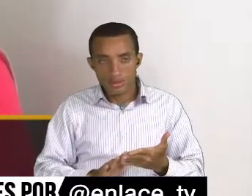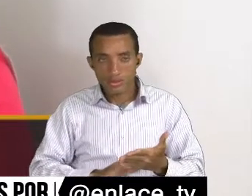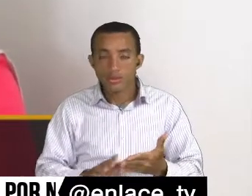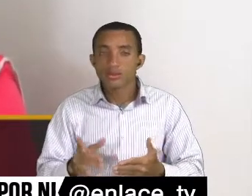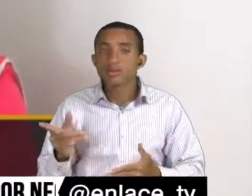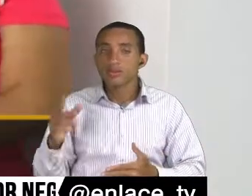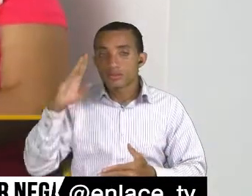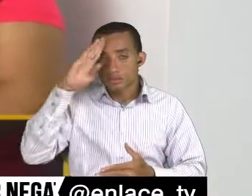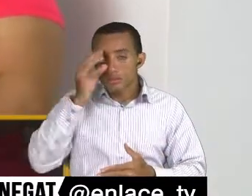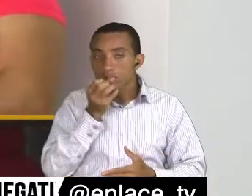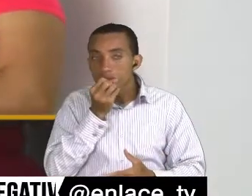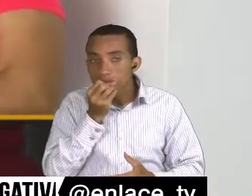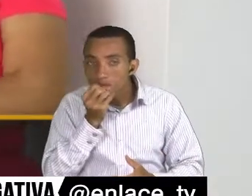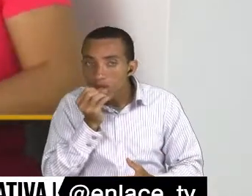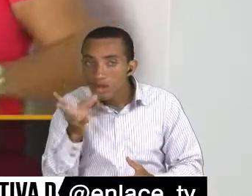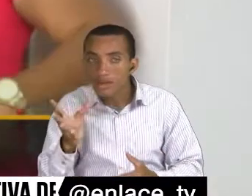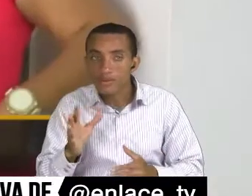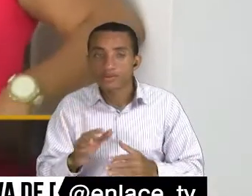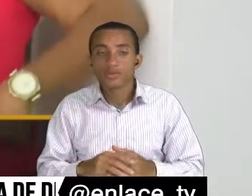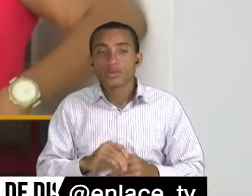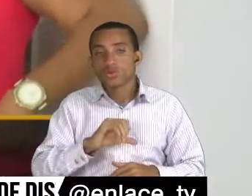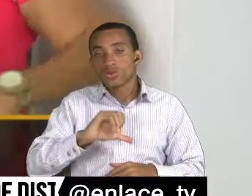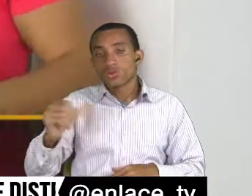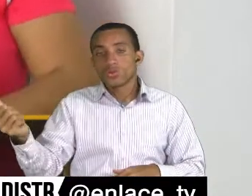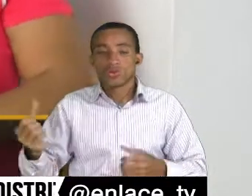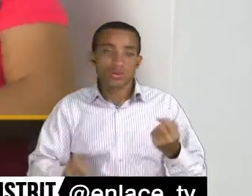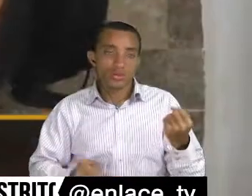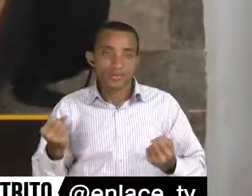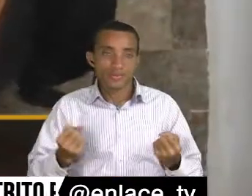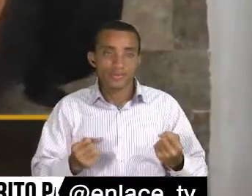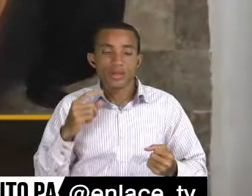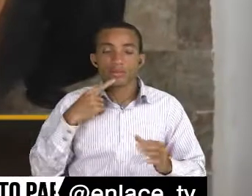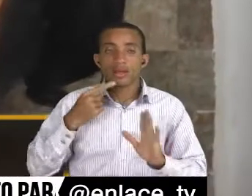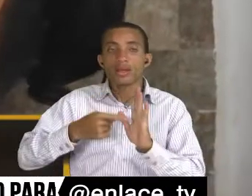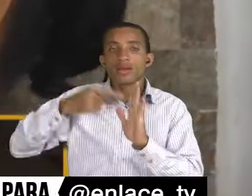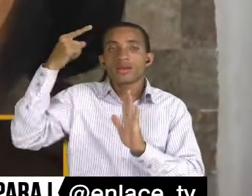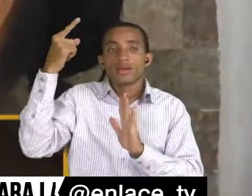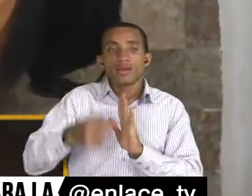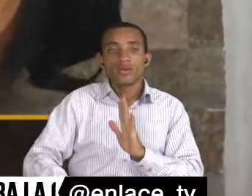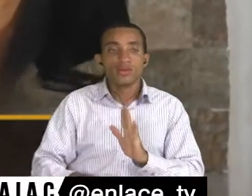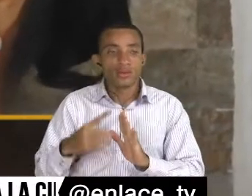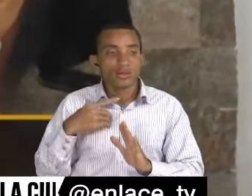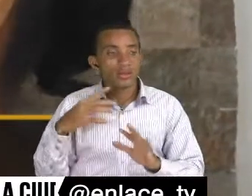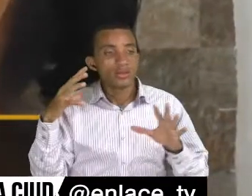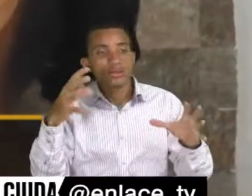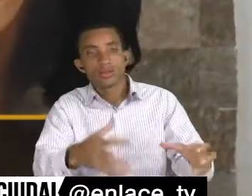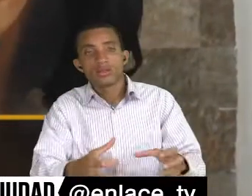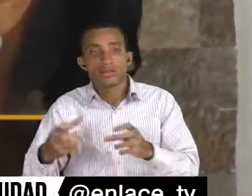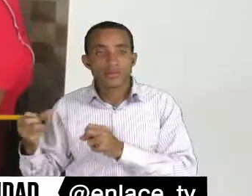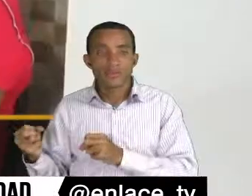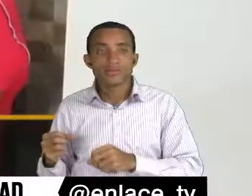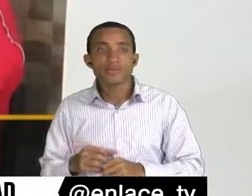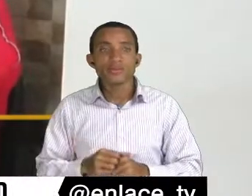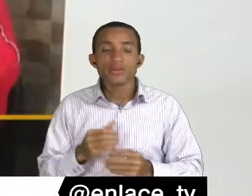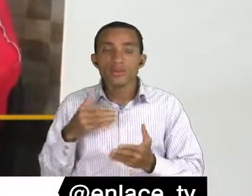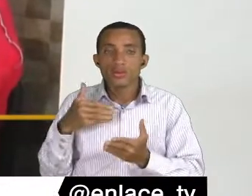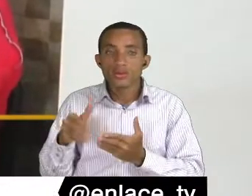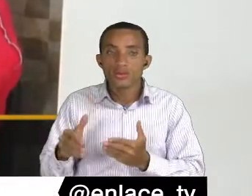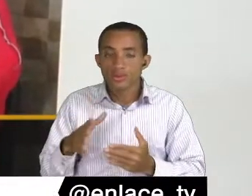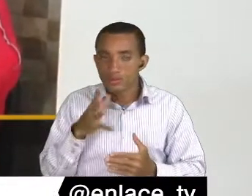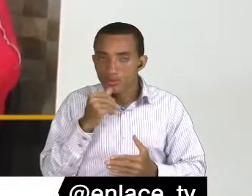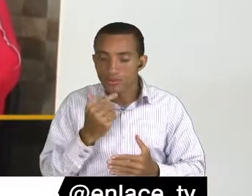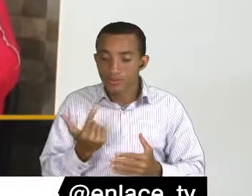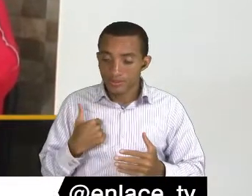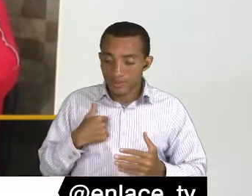estamos denunciando. El otro vehículo que adquirió también tiene una orden de decomiso que al momento de la compra no aparecía. Anastasia y su familia temen por su